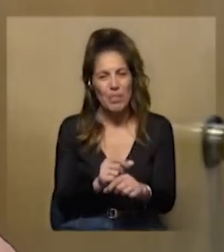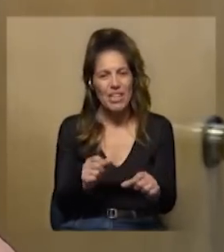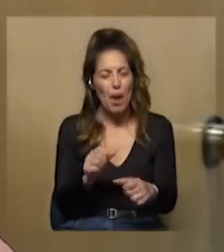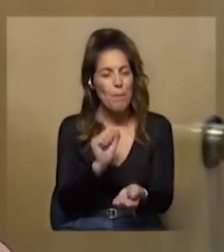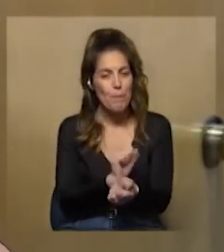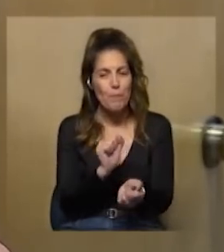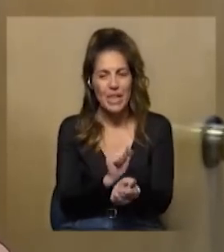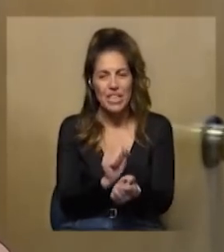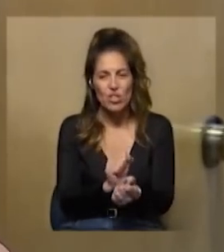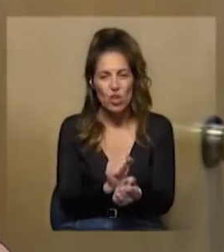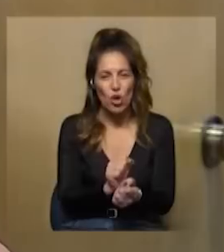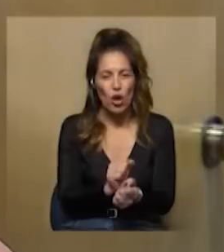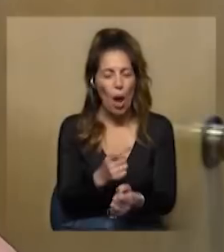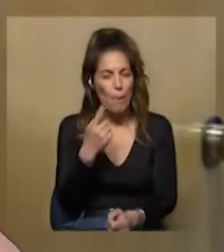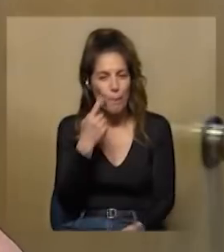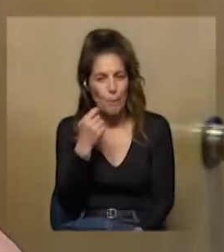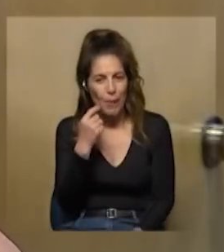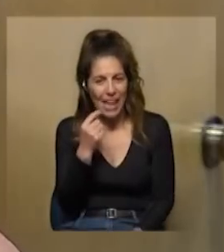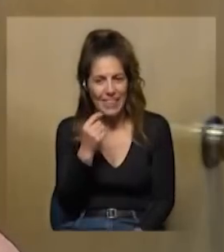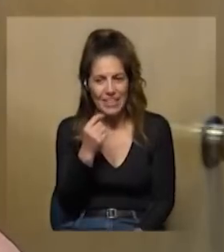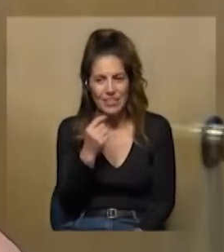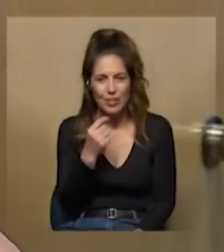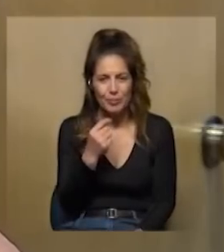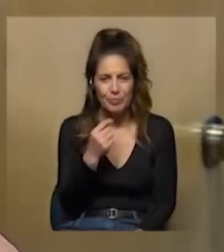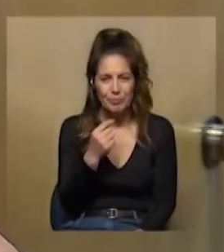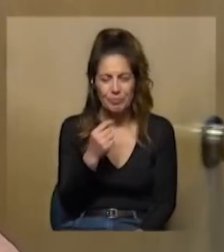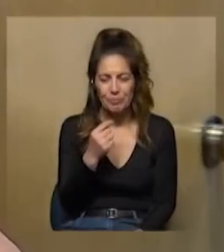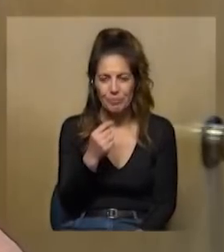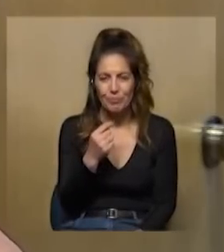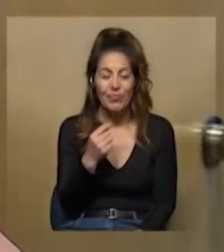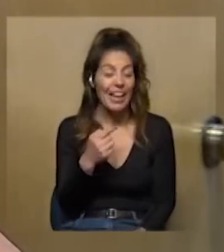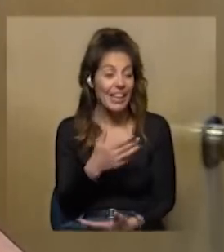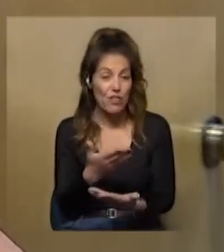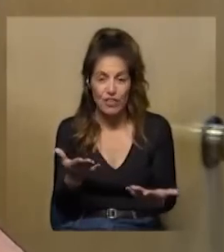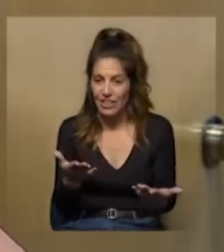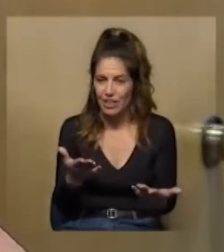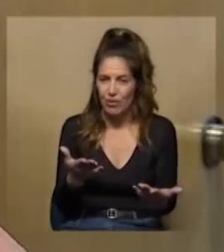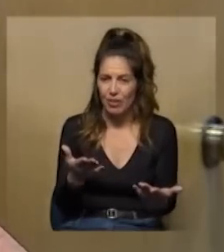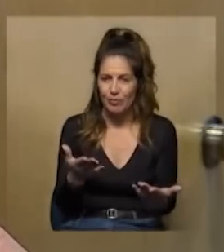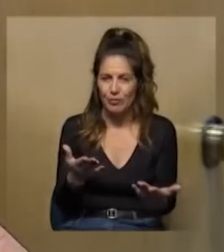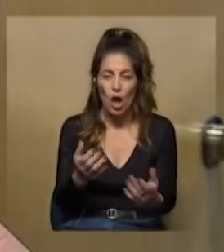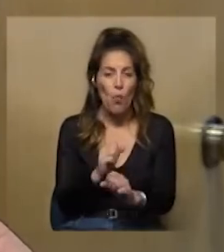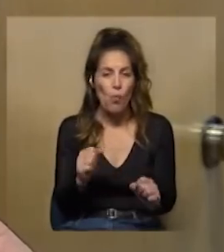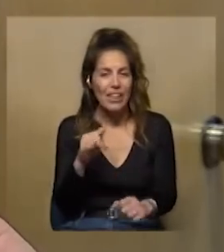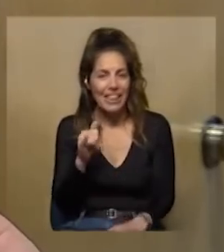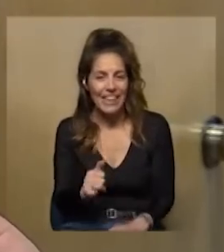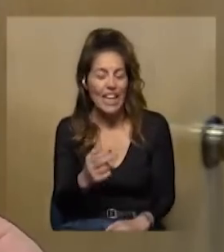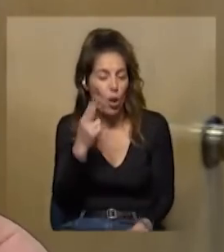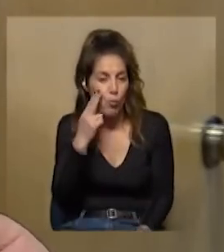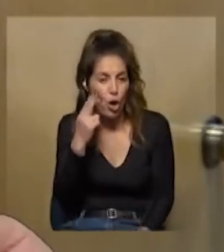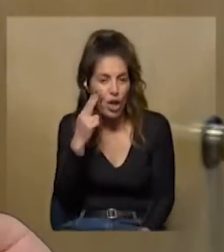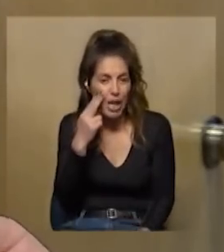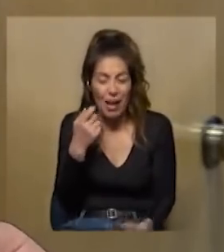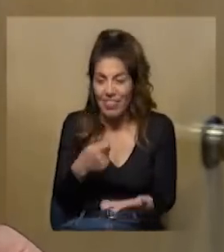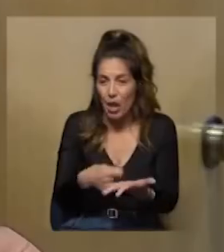preso a a padres este eh que En definitiva puedan tener algún problema de